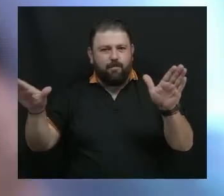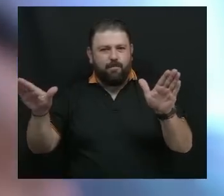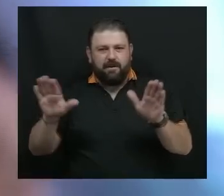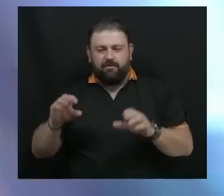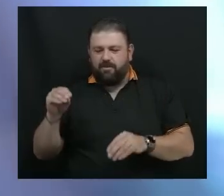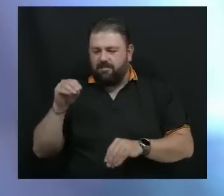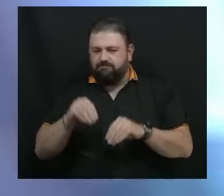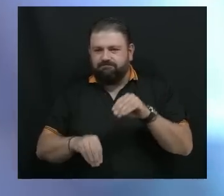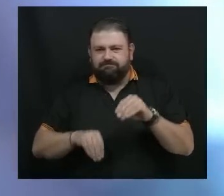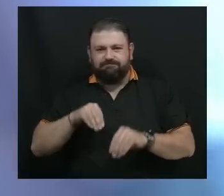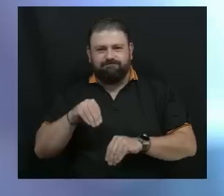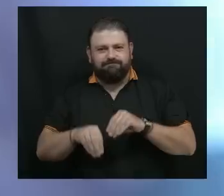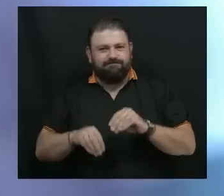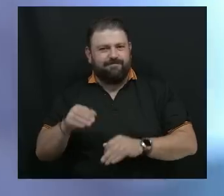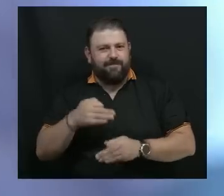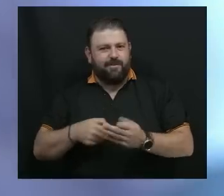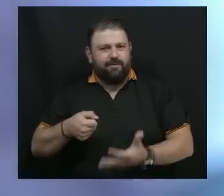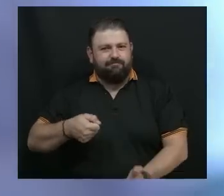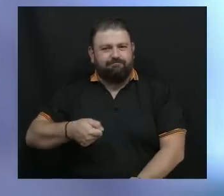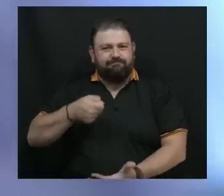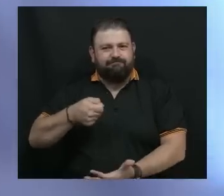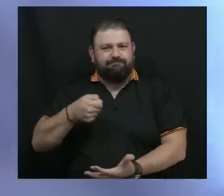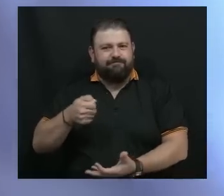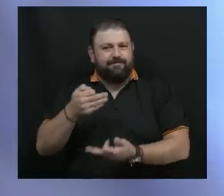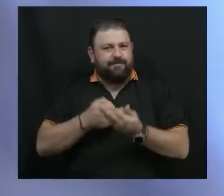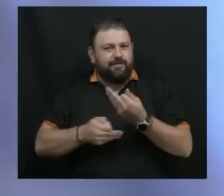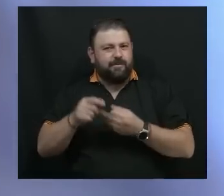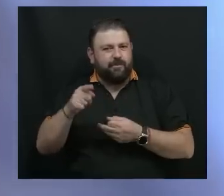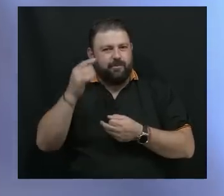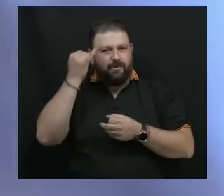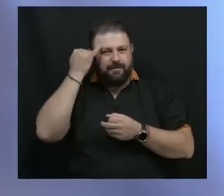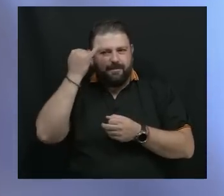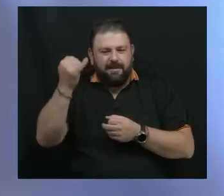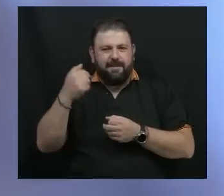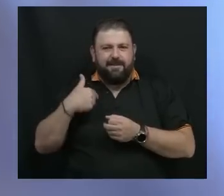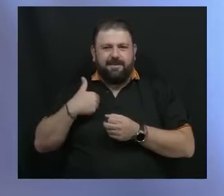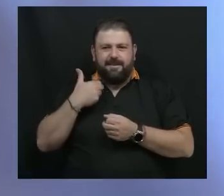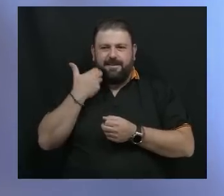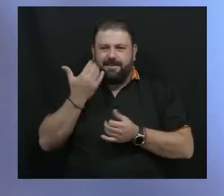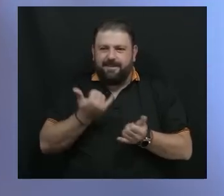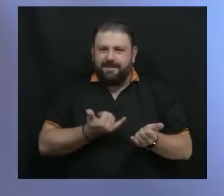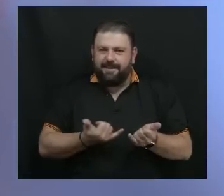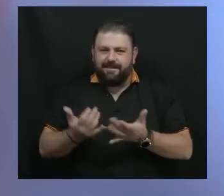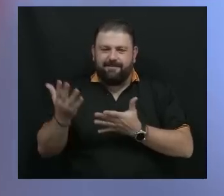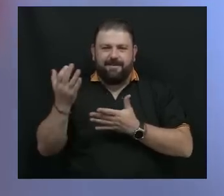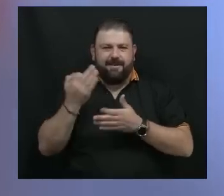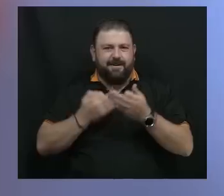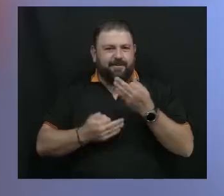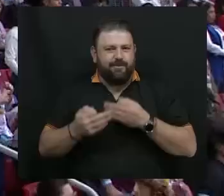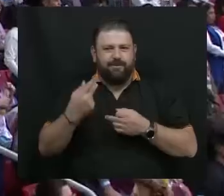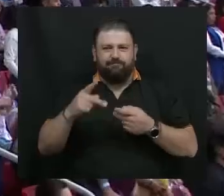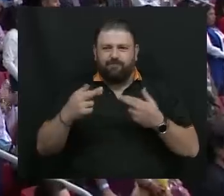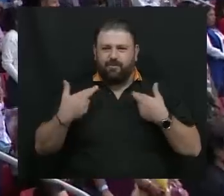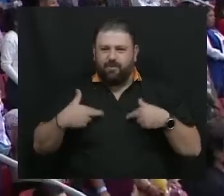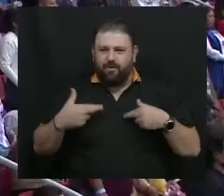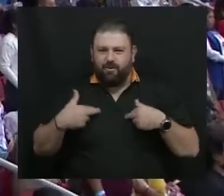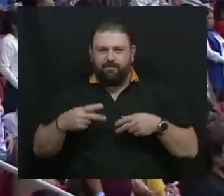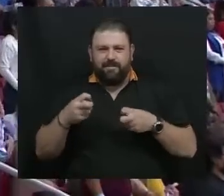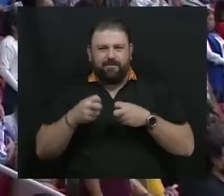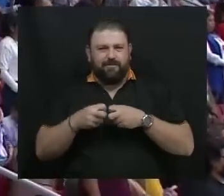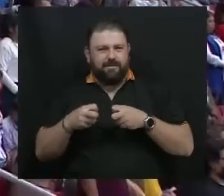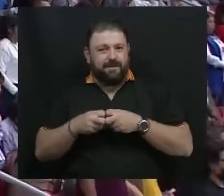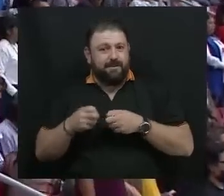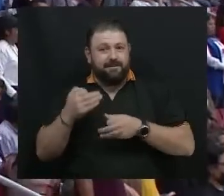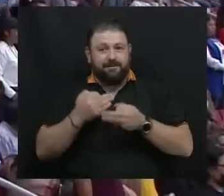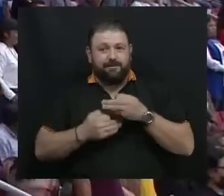perdón. Estás empacando tu maleta. Estás imaginándote lo que vas a llevar. Esta ropa, estos tenis. Empacas tu maleta